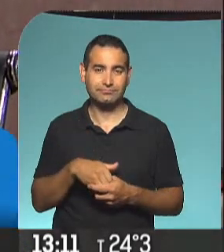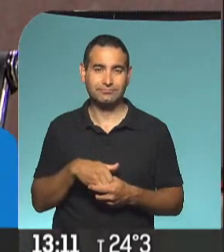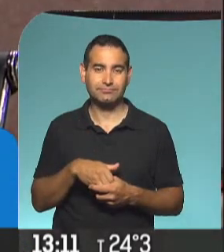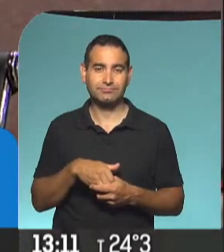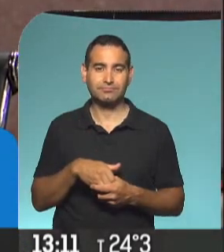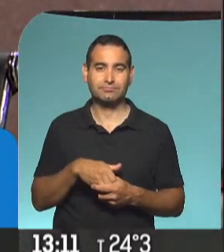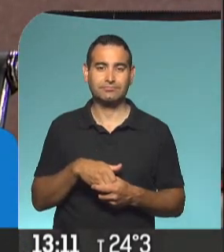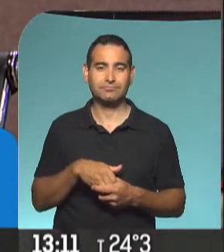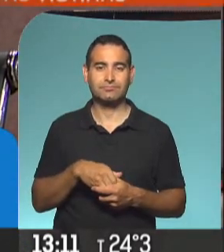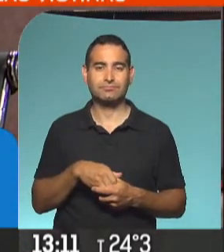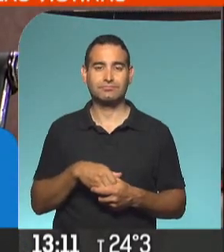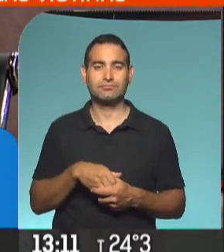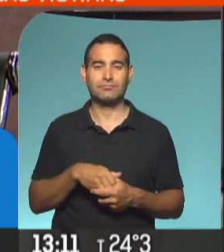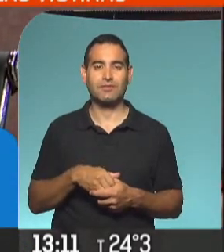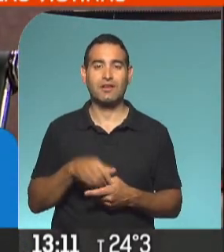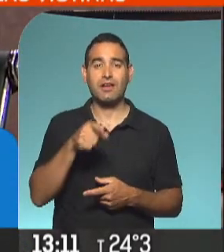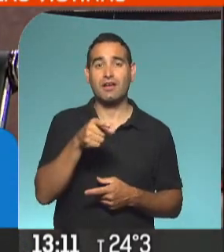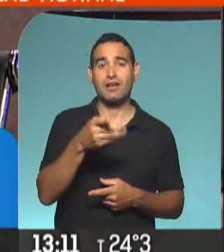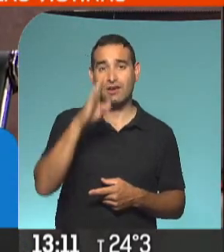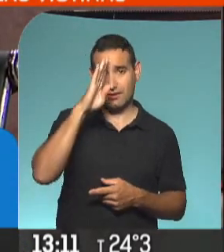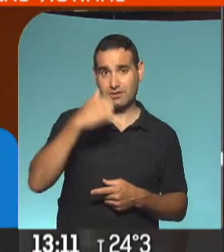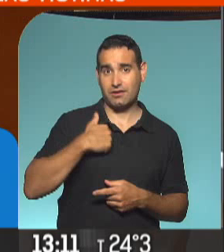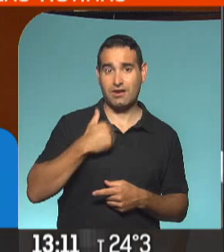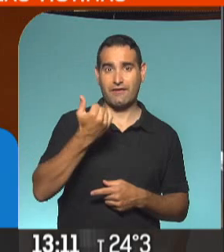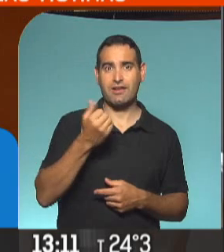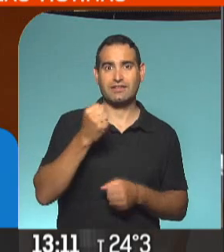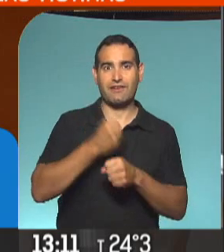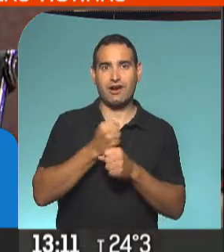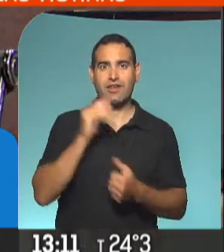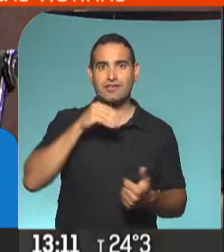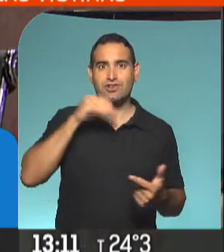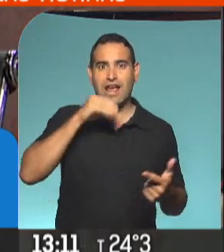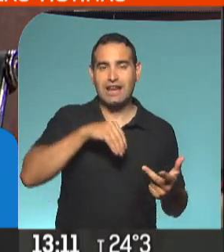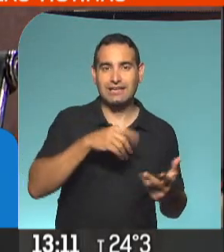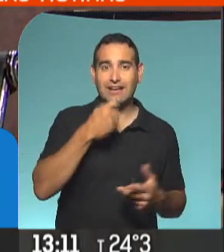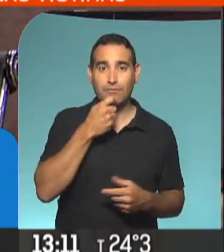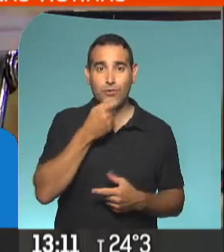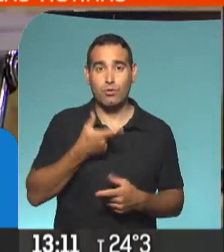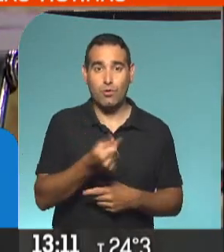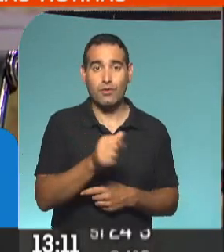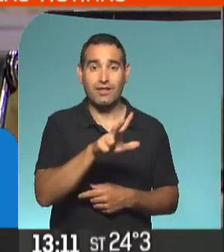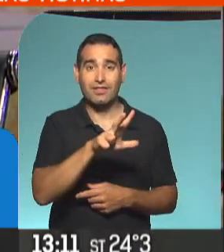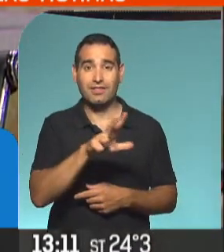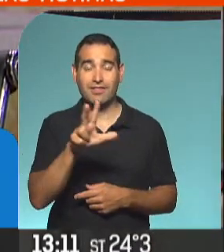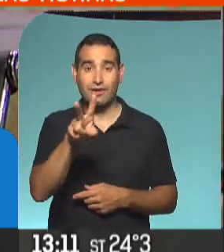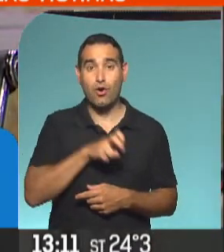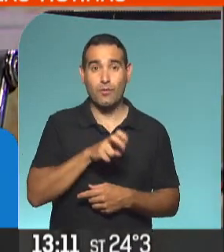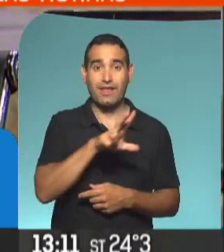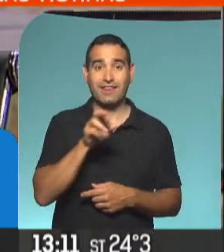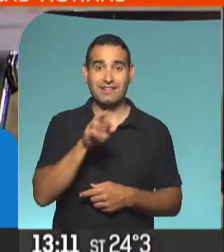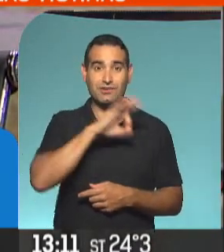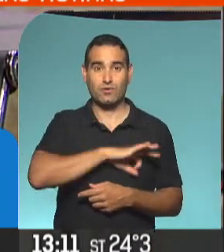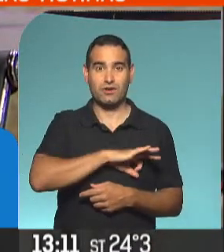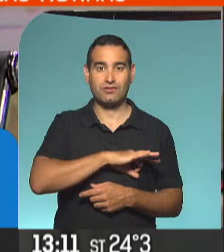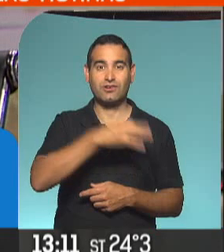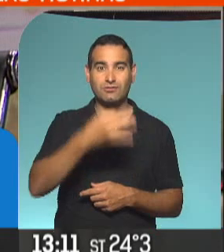bruto, porque ¿qué pasa? Ellos tenían muchos adicionales trabajando. Entonces, si ellos cobraban 30 de sueldo, en realidad,